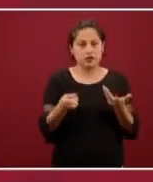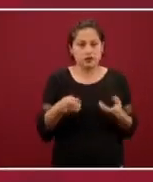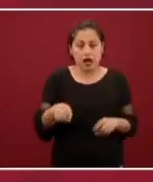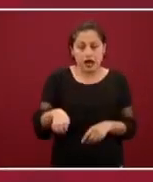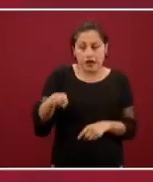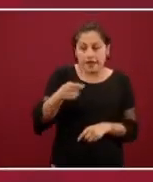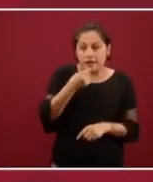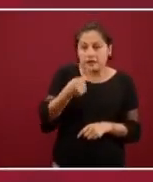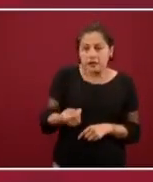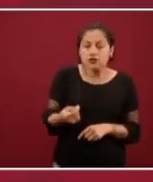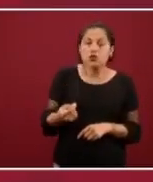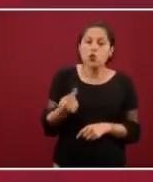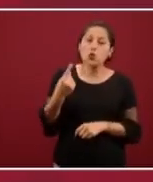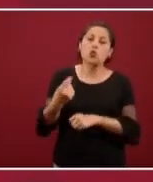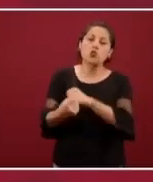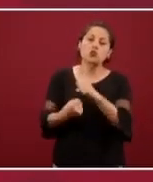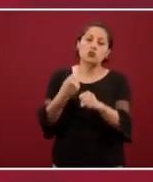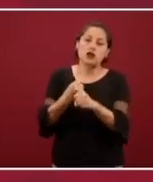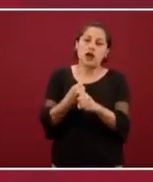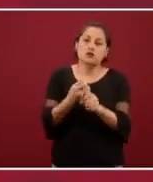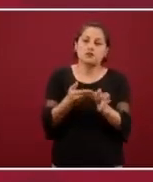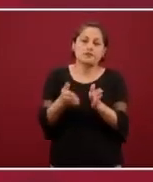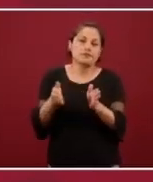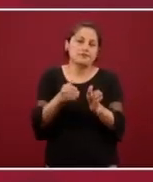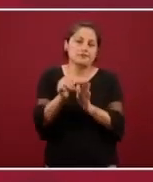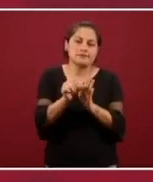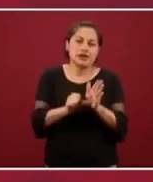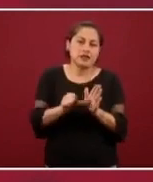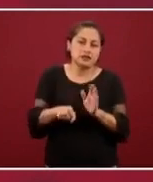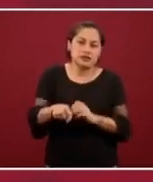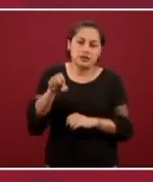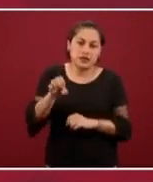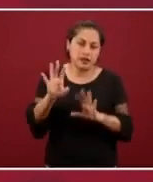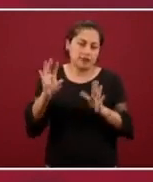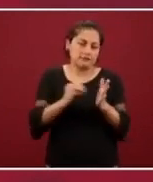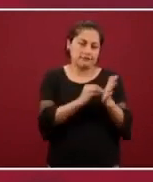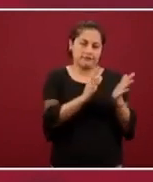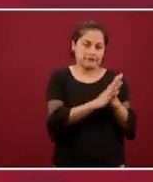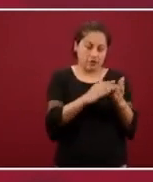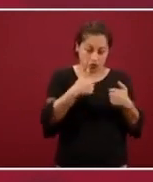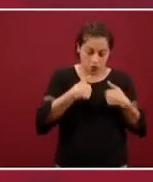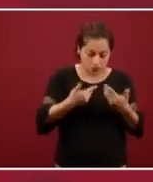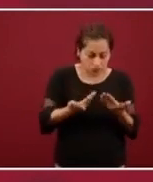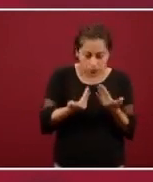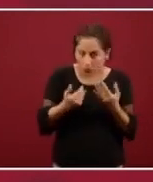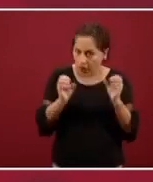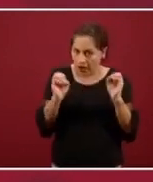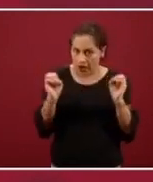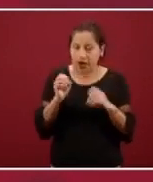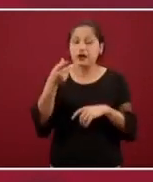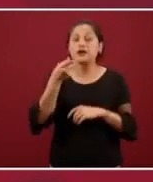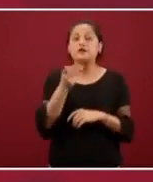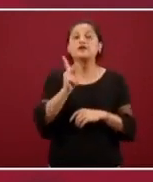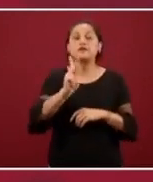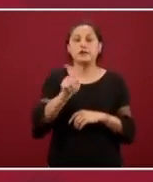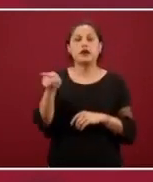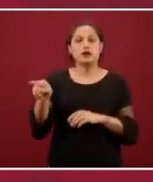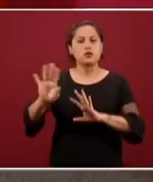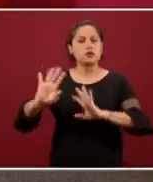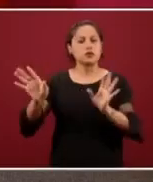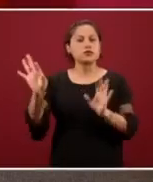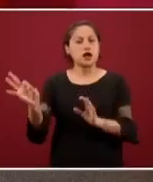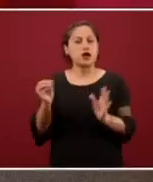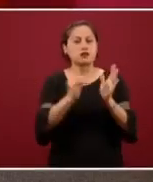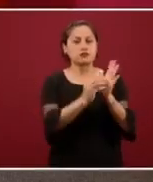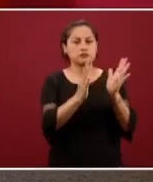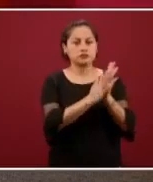detalle de los meses de edad no se cuenta en este momento con ella, pero así se está reportando por lo pronto en